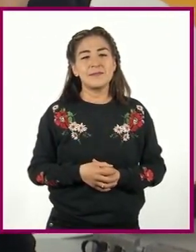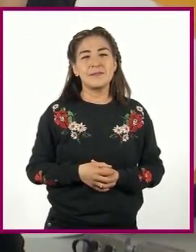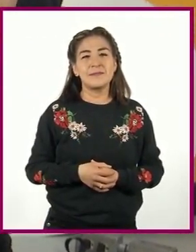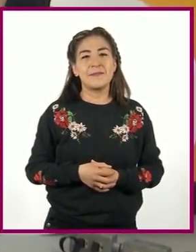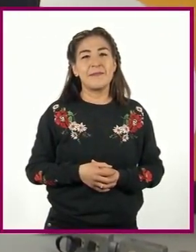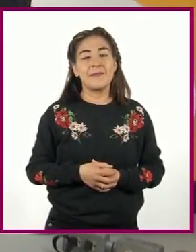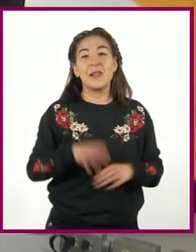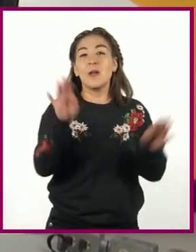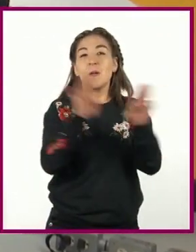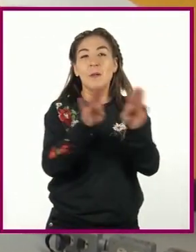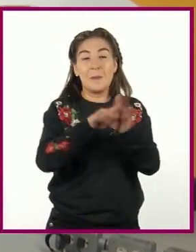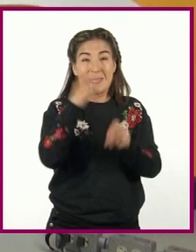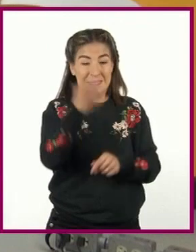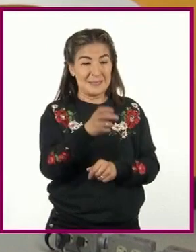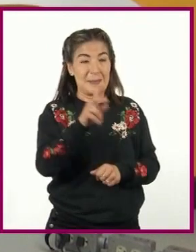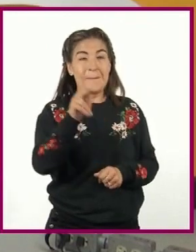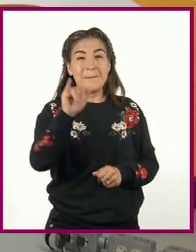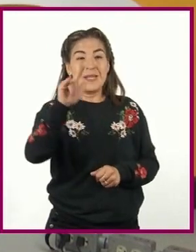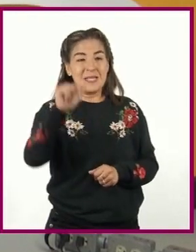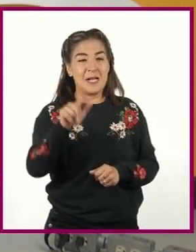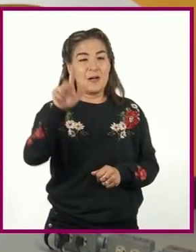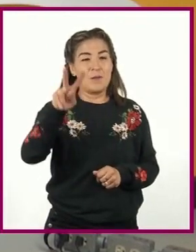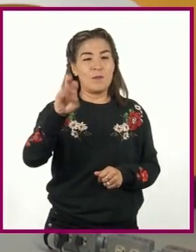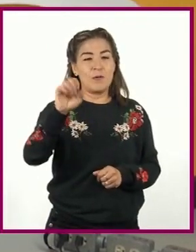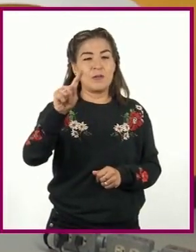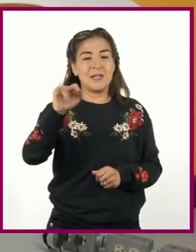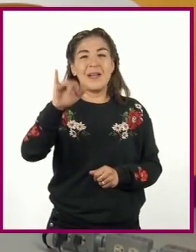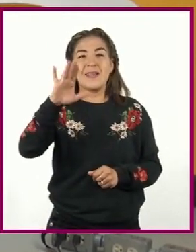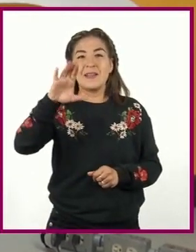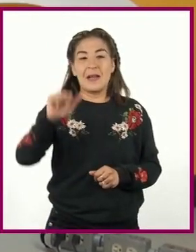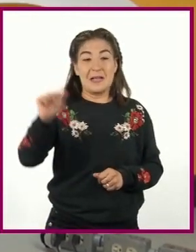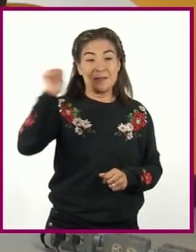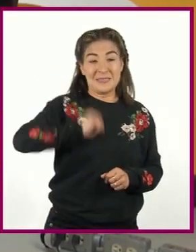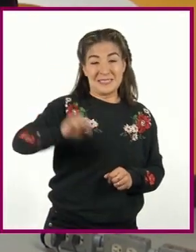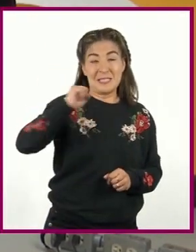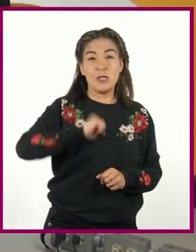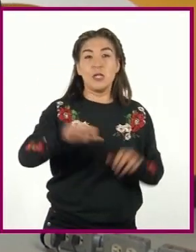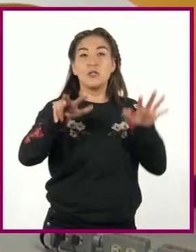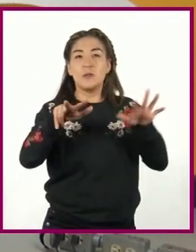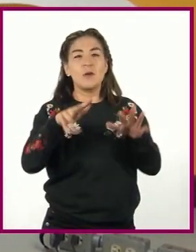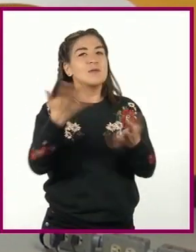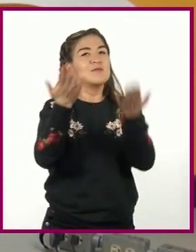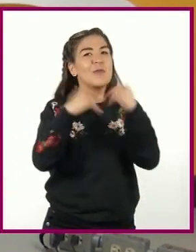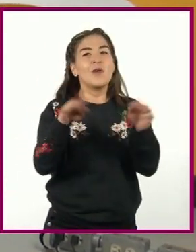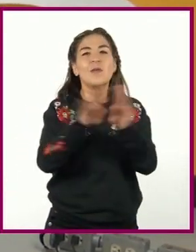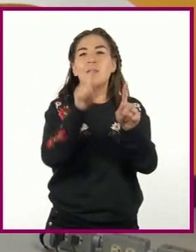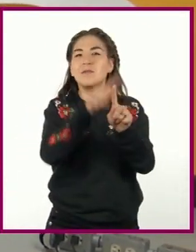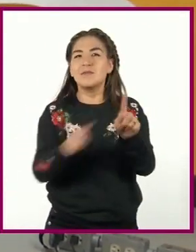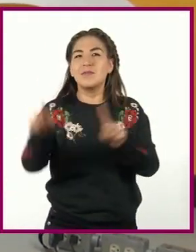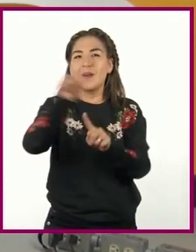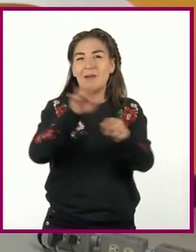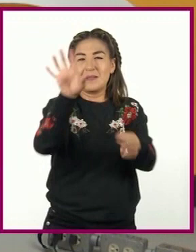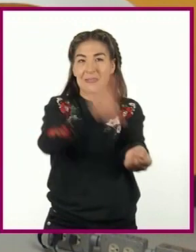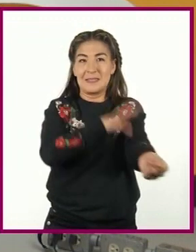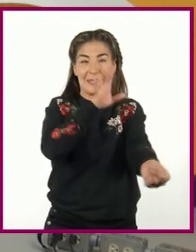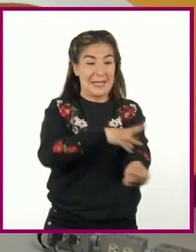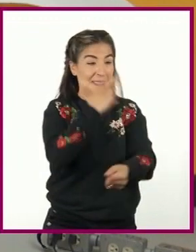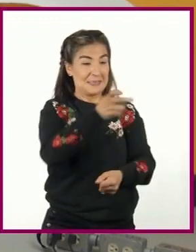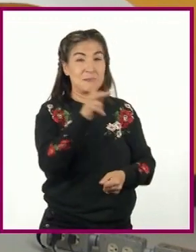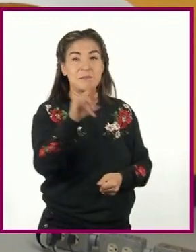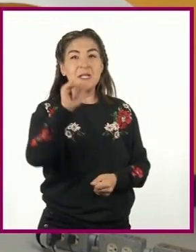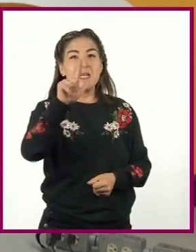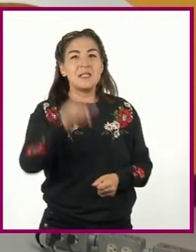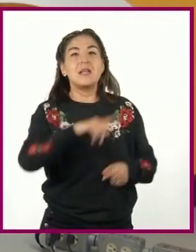Hasta la invención de la pila voltaica en el siglo XVIII no se tenía una fuente viable de electricidad. La pila voltaica y